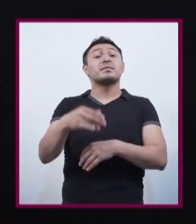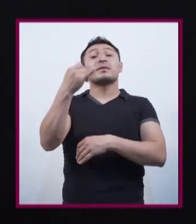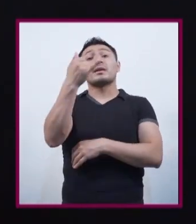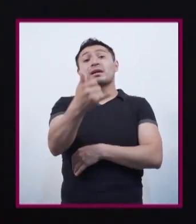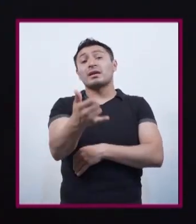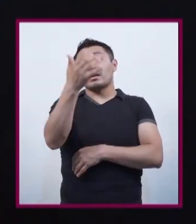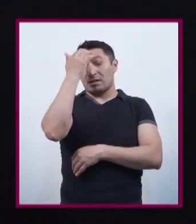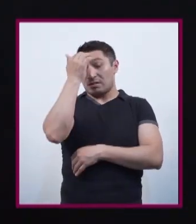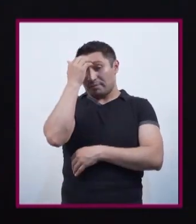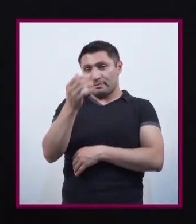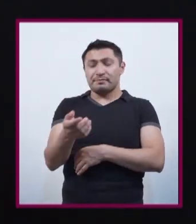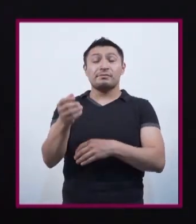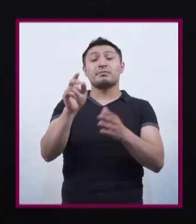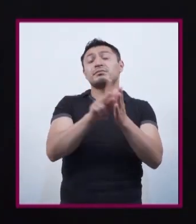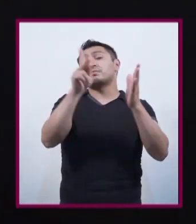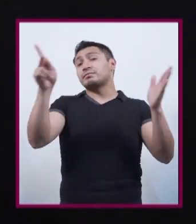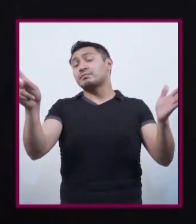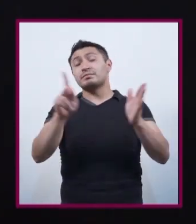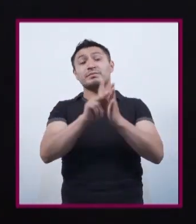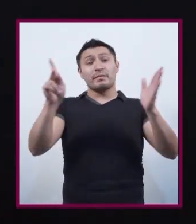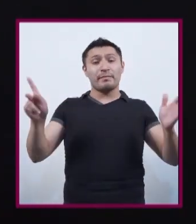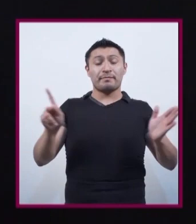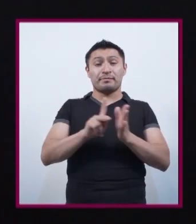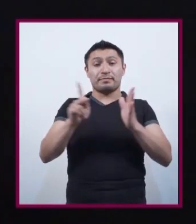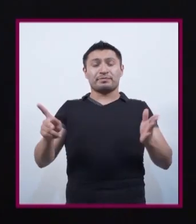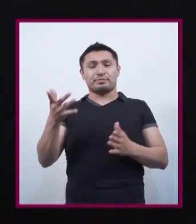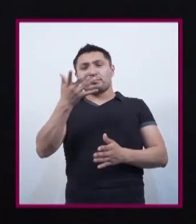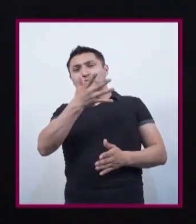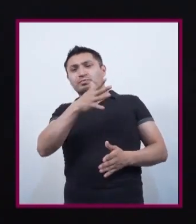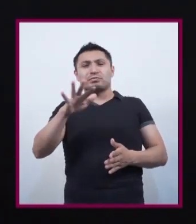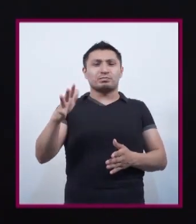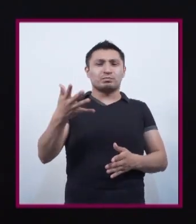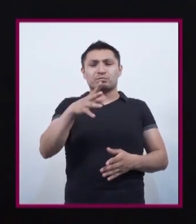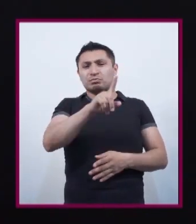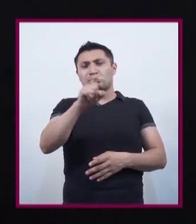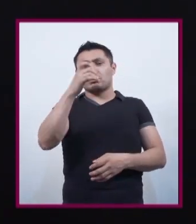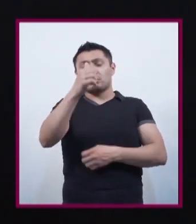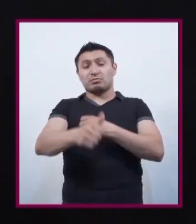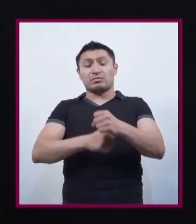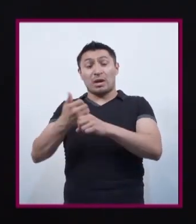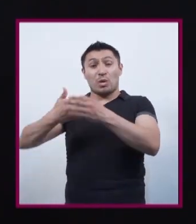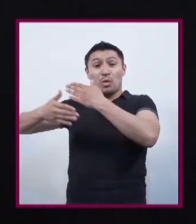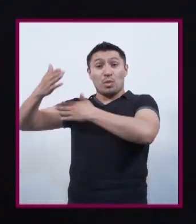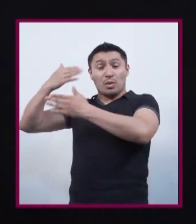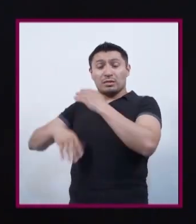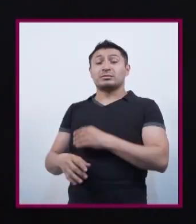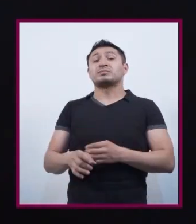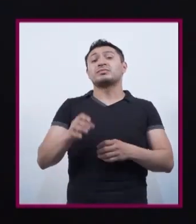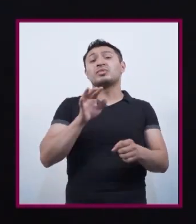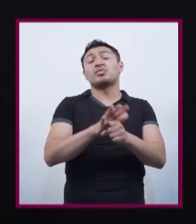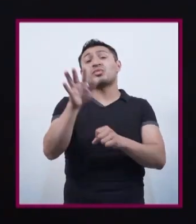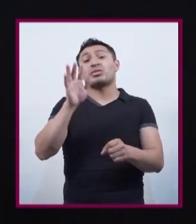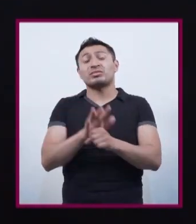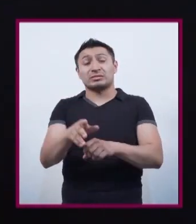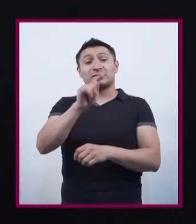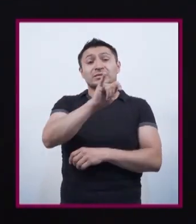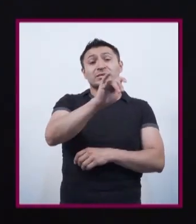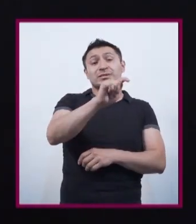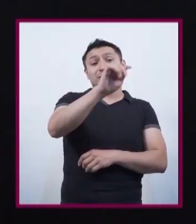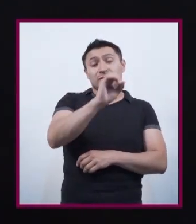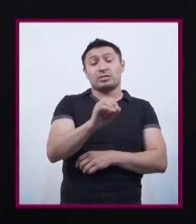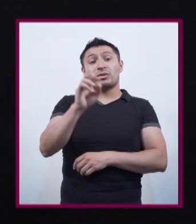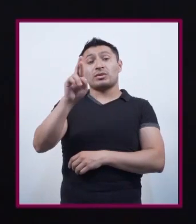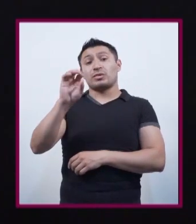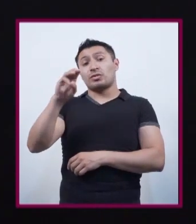a través de algunos de los periódicos que circularon hace casi 100 años el acontecimiento que involucró a Tito Basurto